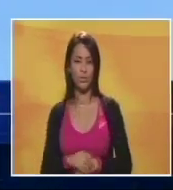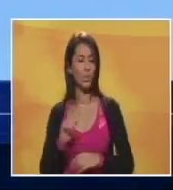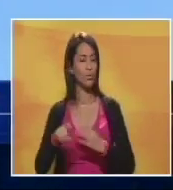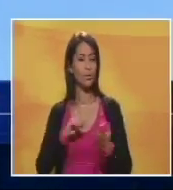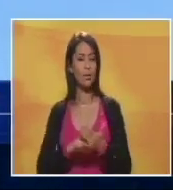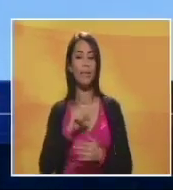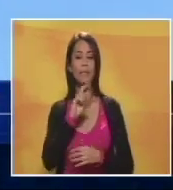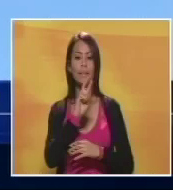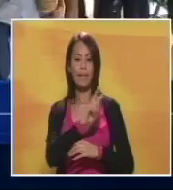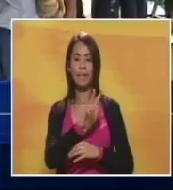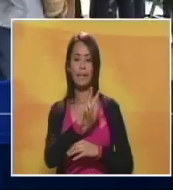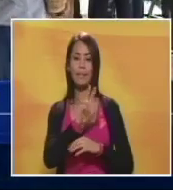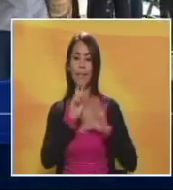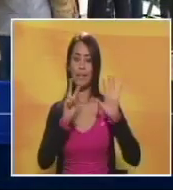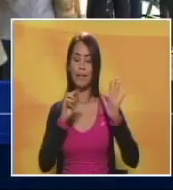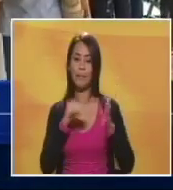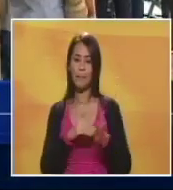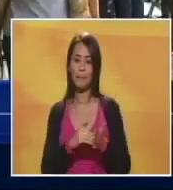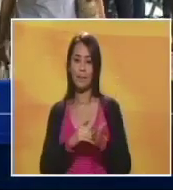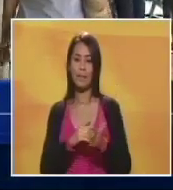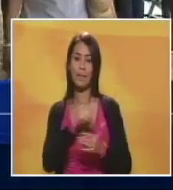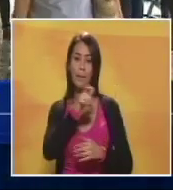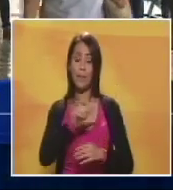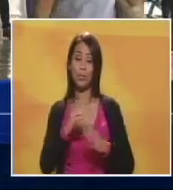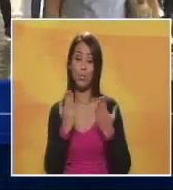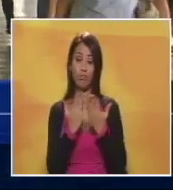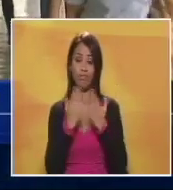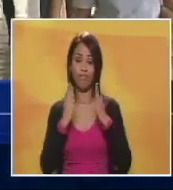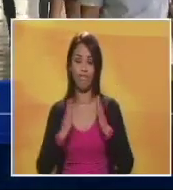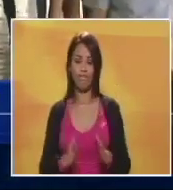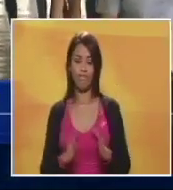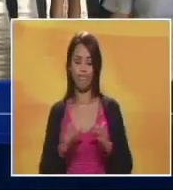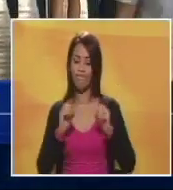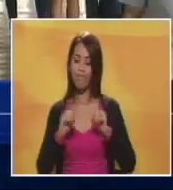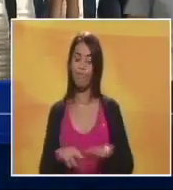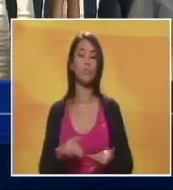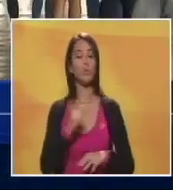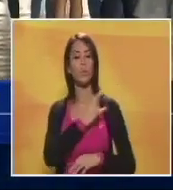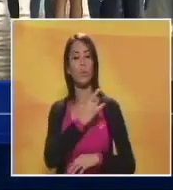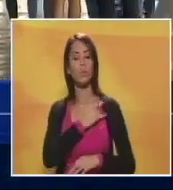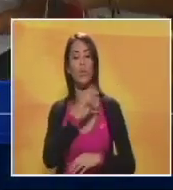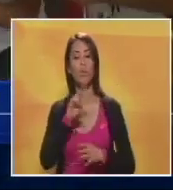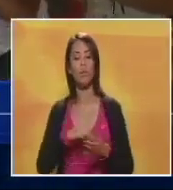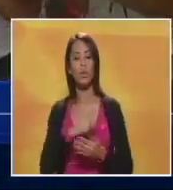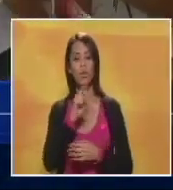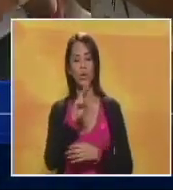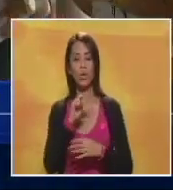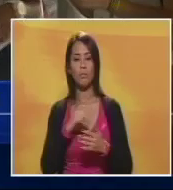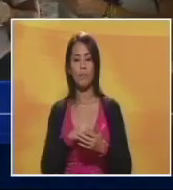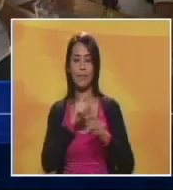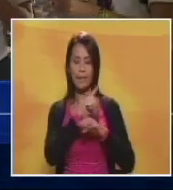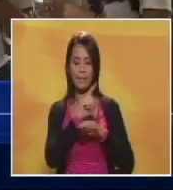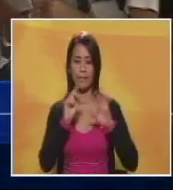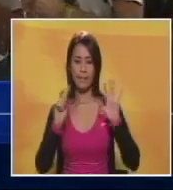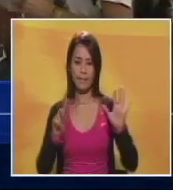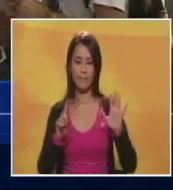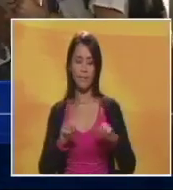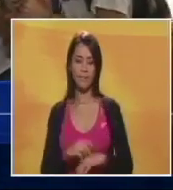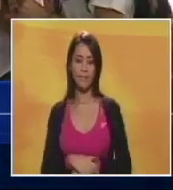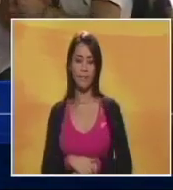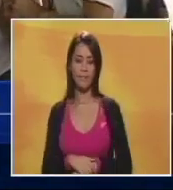de 37.443 alumnos dejaron las aulas de la UCB entre 2008 y 2016. De esa